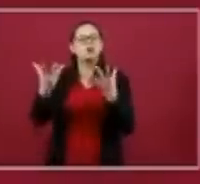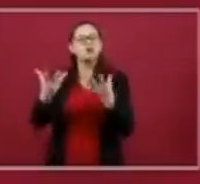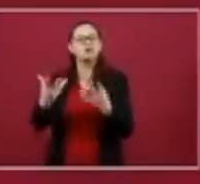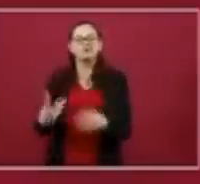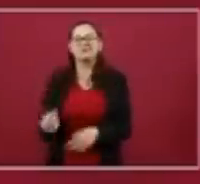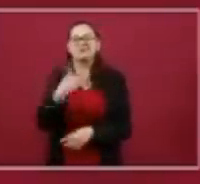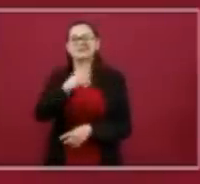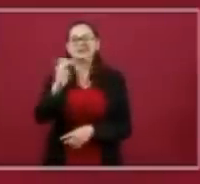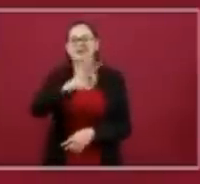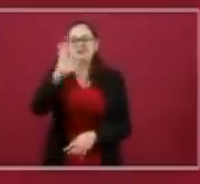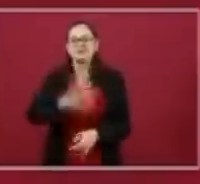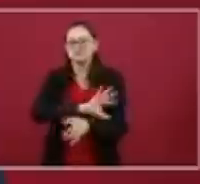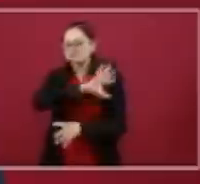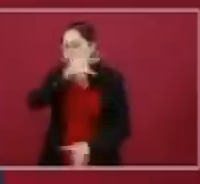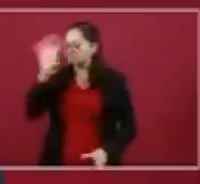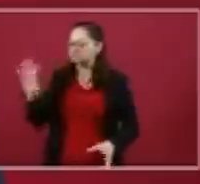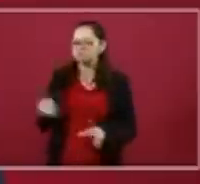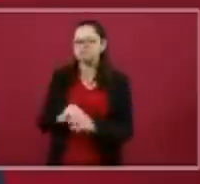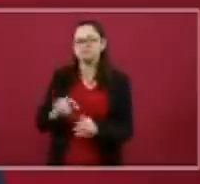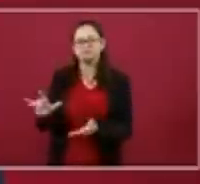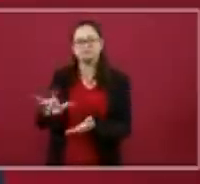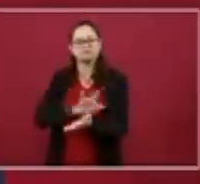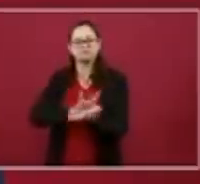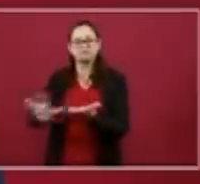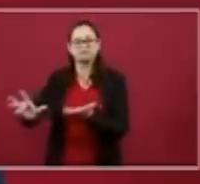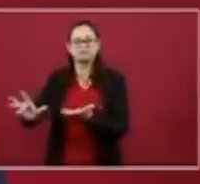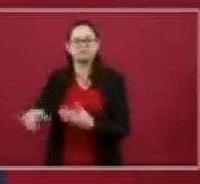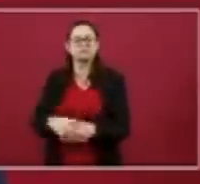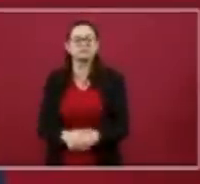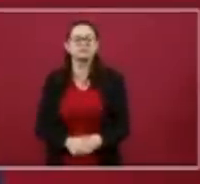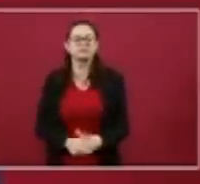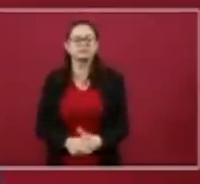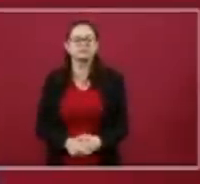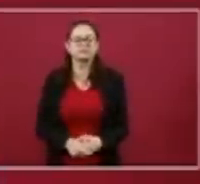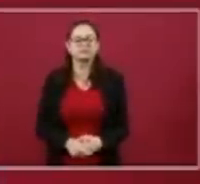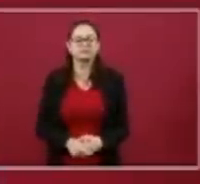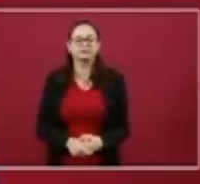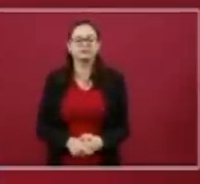Todo el respaldo del gobierno federal.